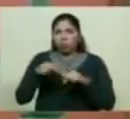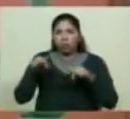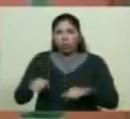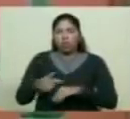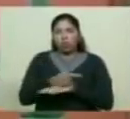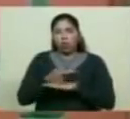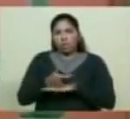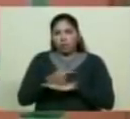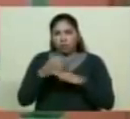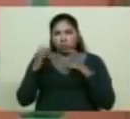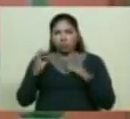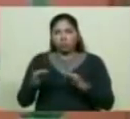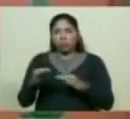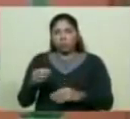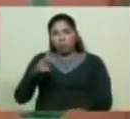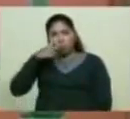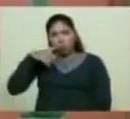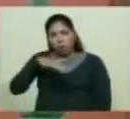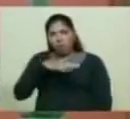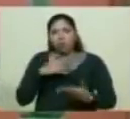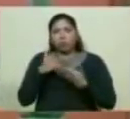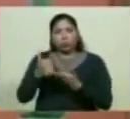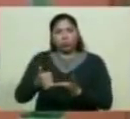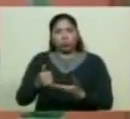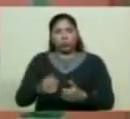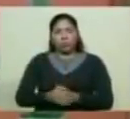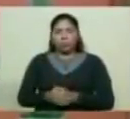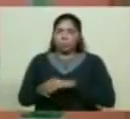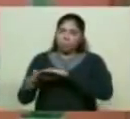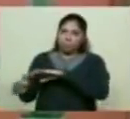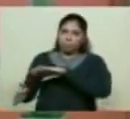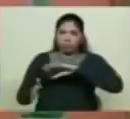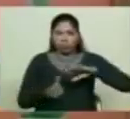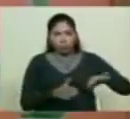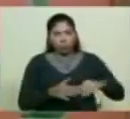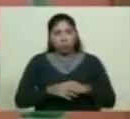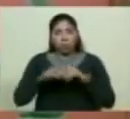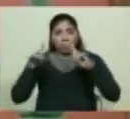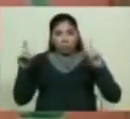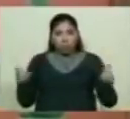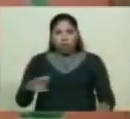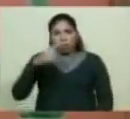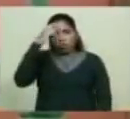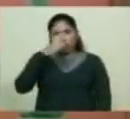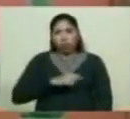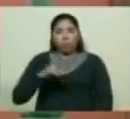de un solo pueblo es que el movimiento somos venezuela